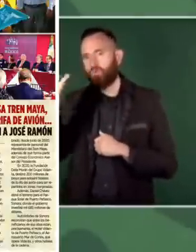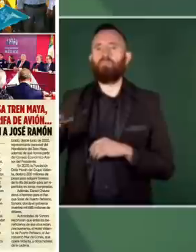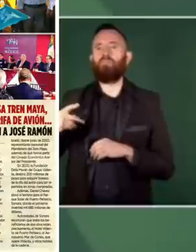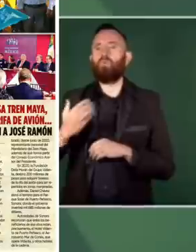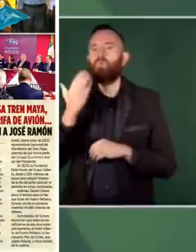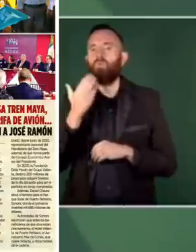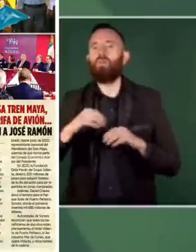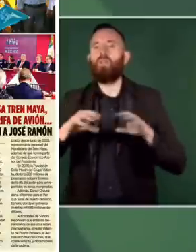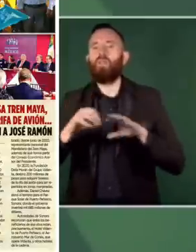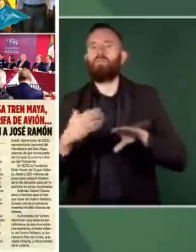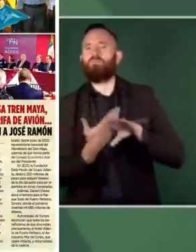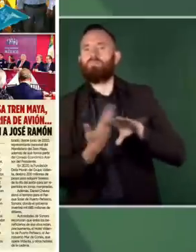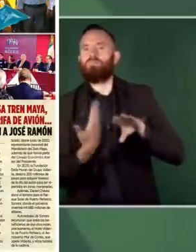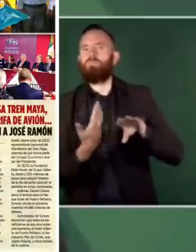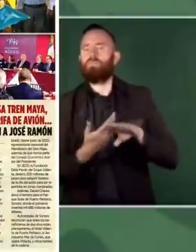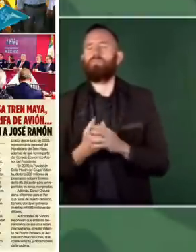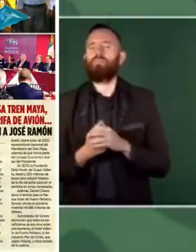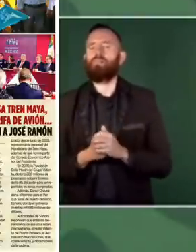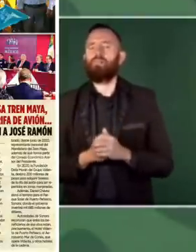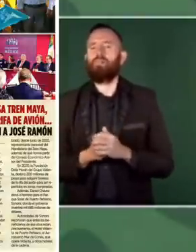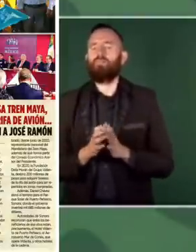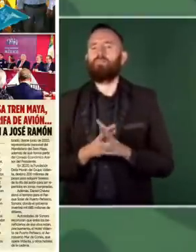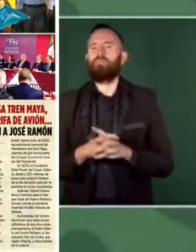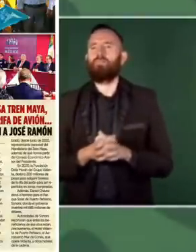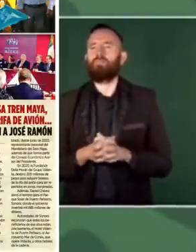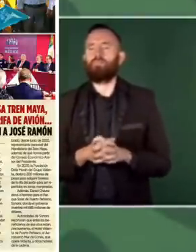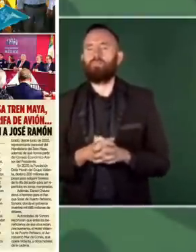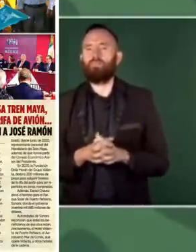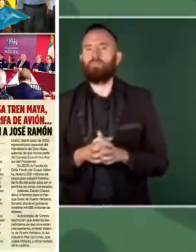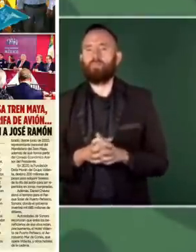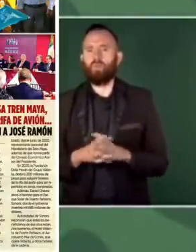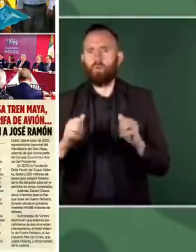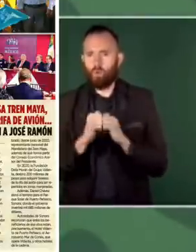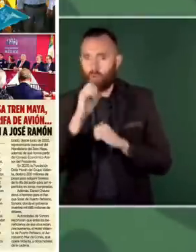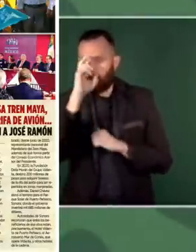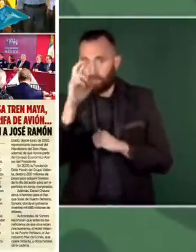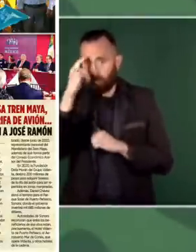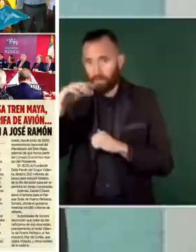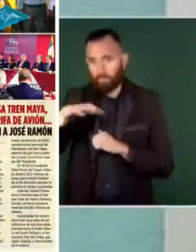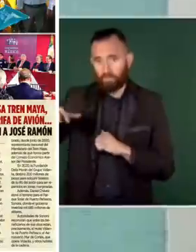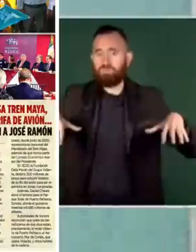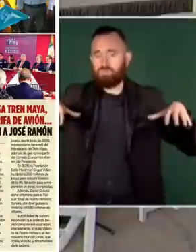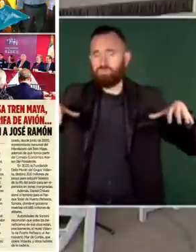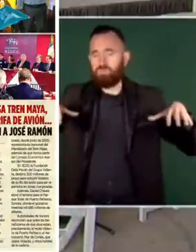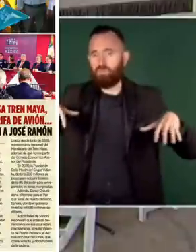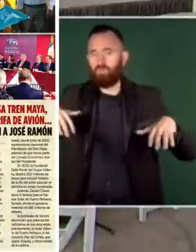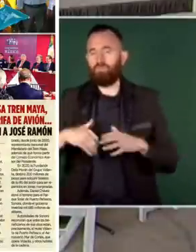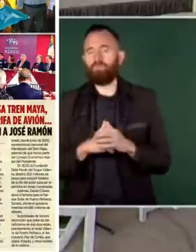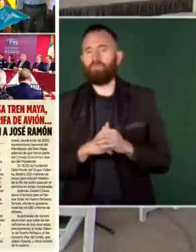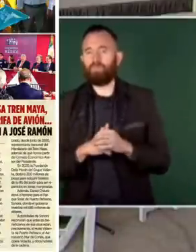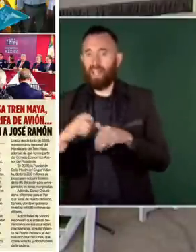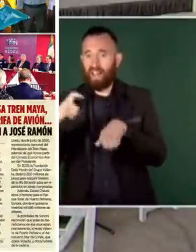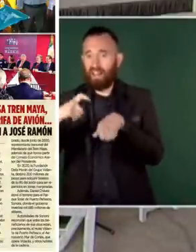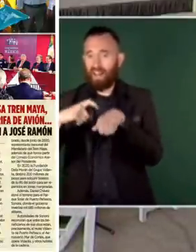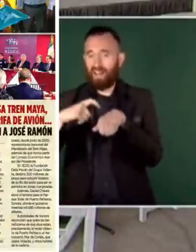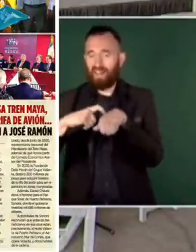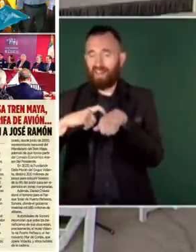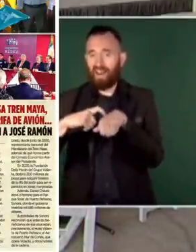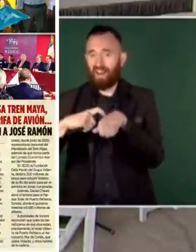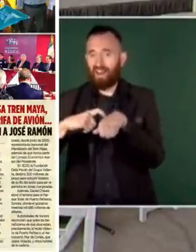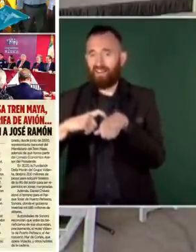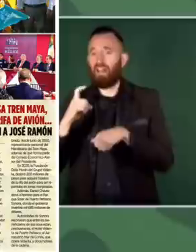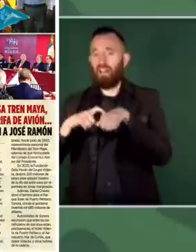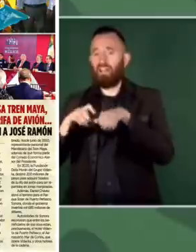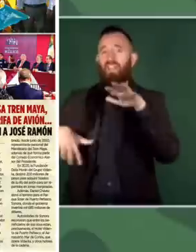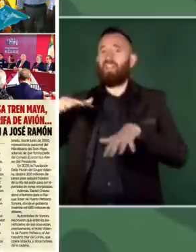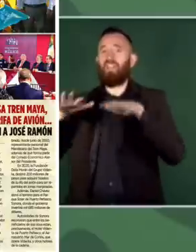dedillo. ¿Saben ustedes lo de la fábula de, con todo respeto, ¿no?, los animales? Del sapo y el alacrán. Y el alacrán, se